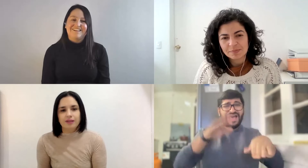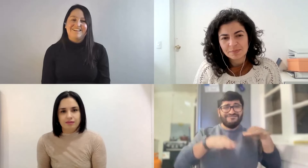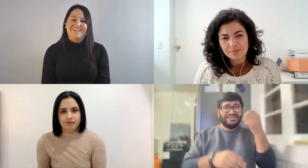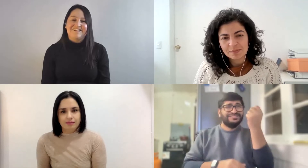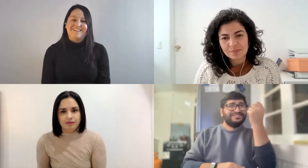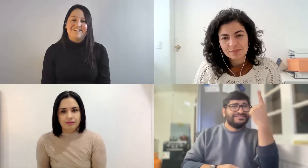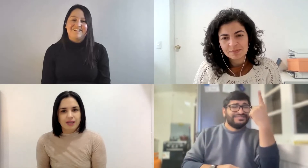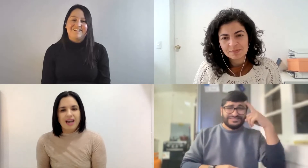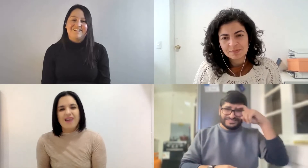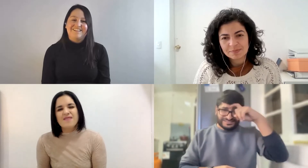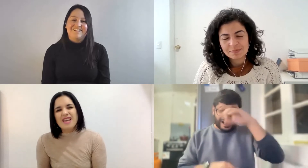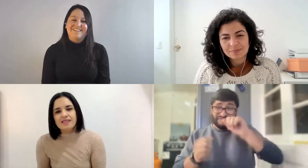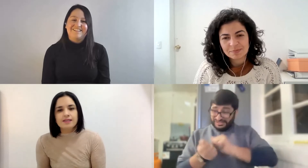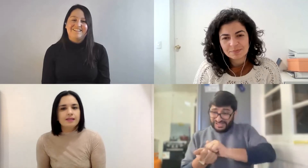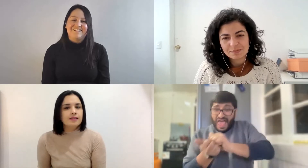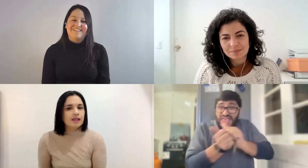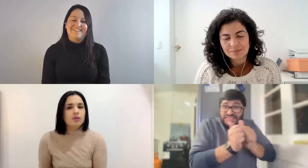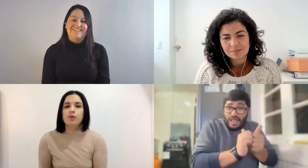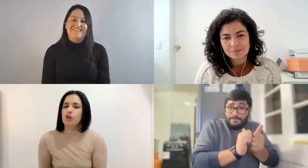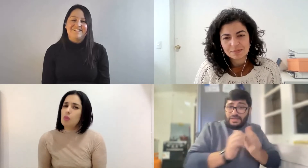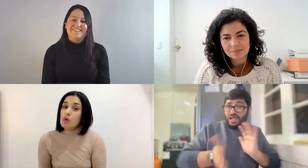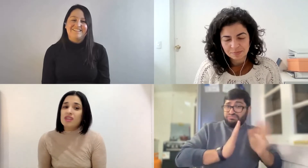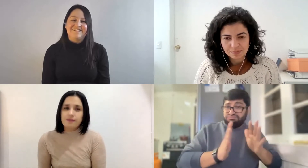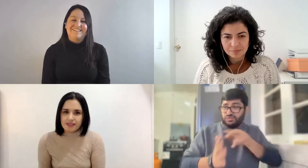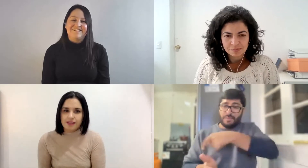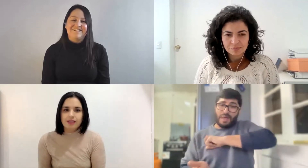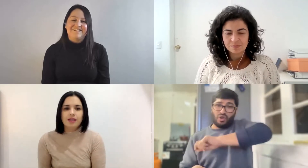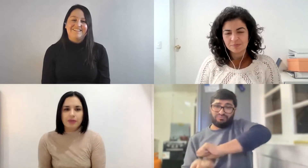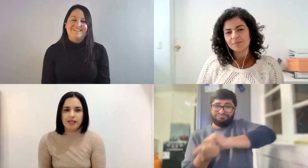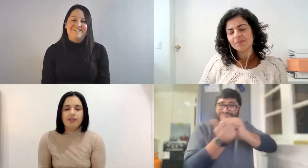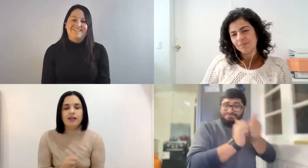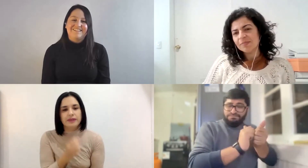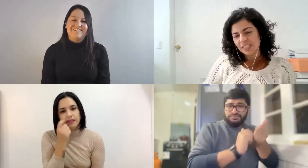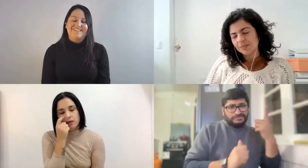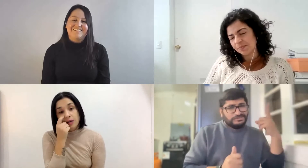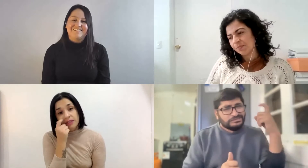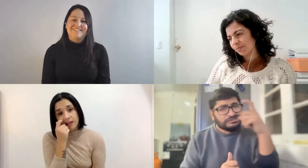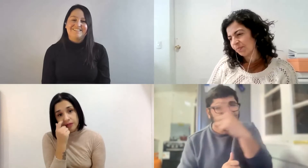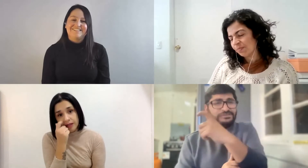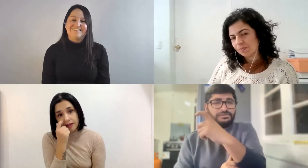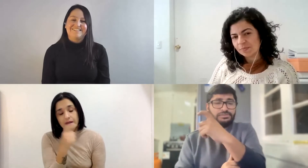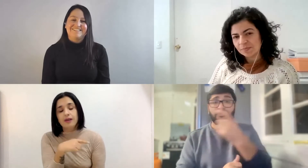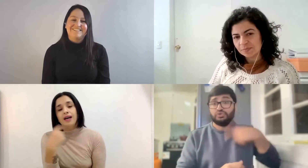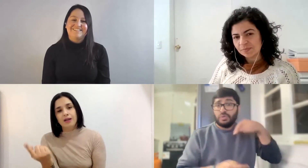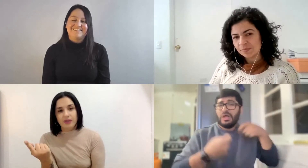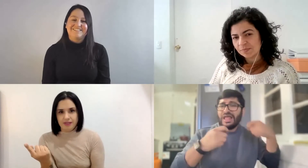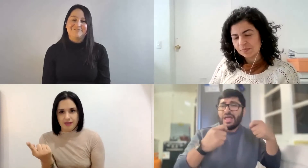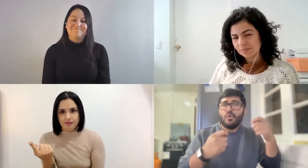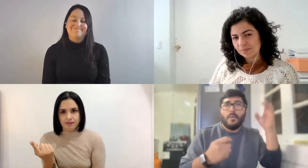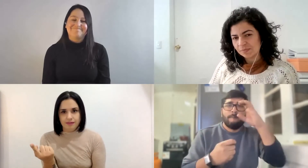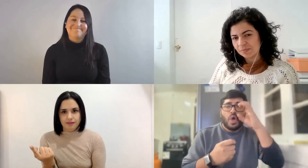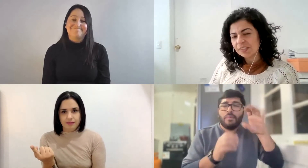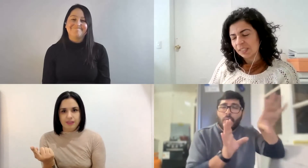señas no hay. ¿Ya? A veces se entienden, pero es muy difícil interpretar, traspasar una metáfora a lengua de